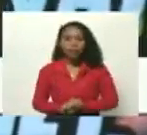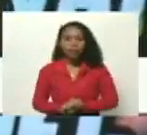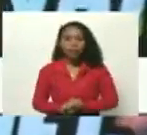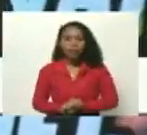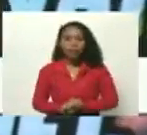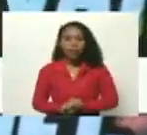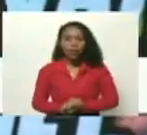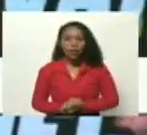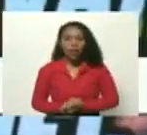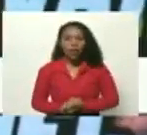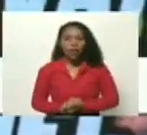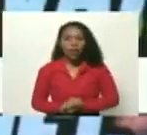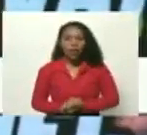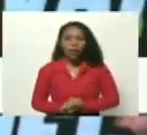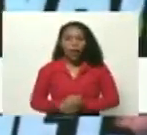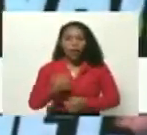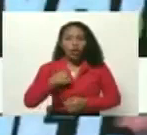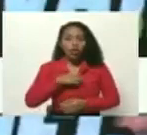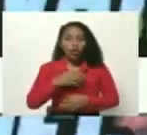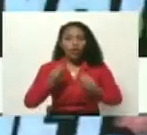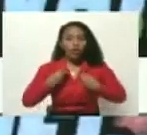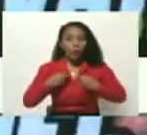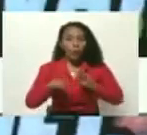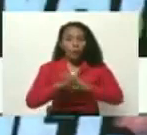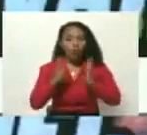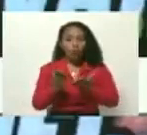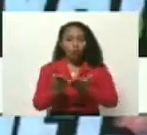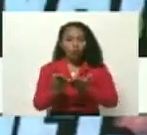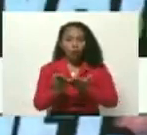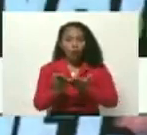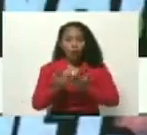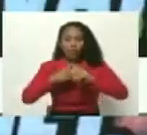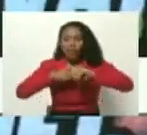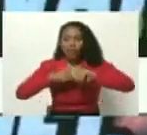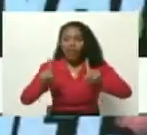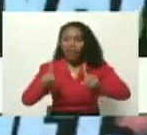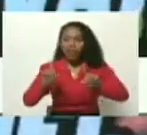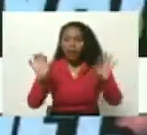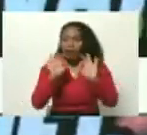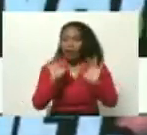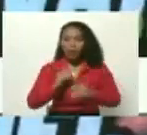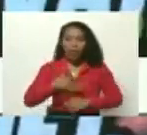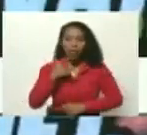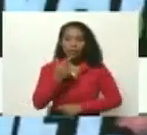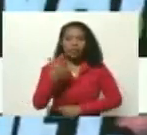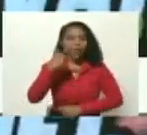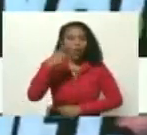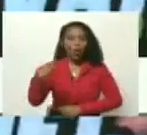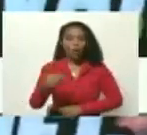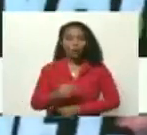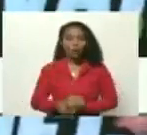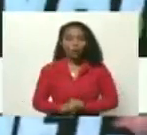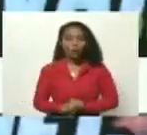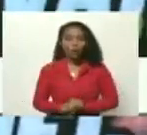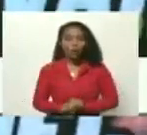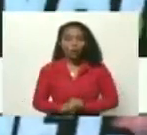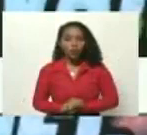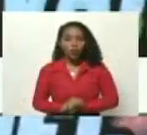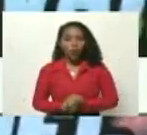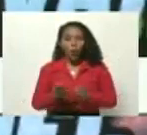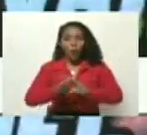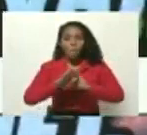Estamos viviendo un mundo ya multipolar, nadie lo puede negar. Un